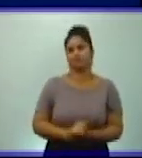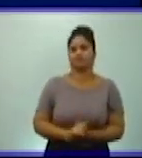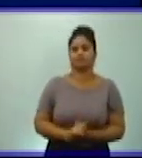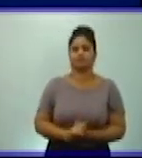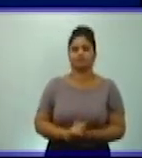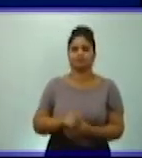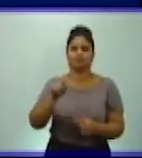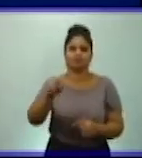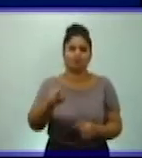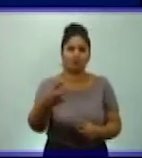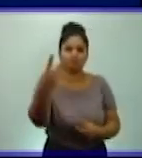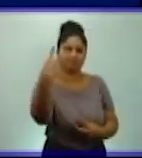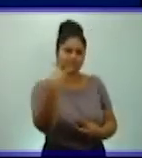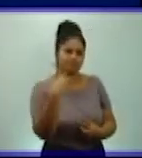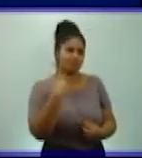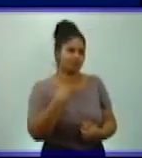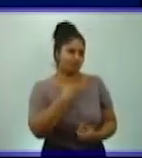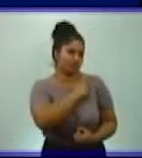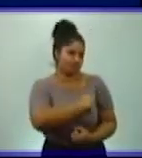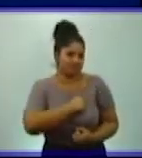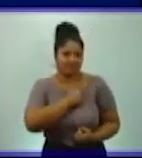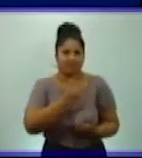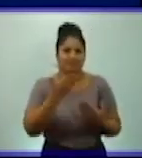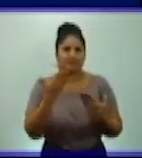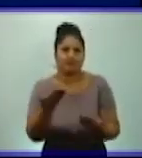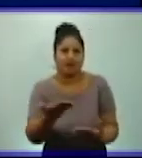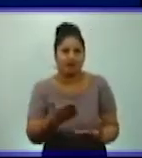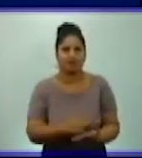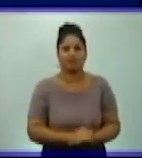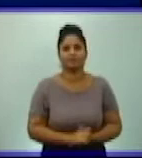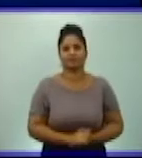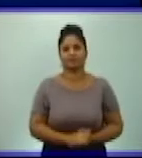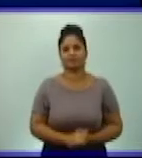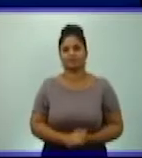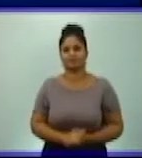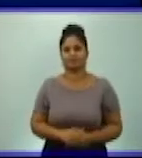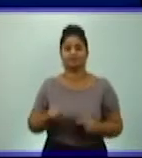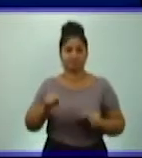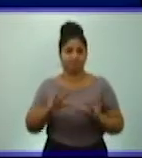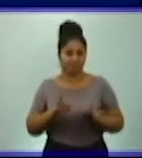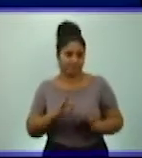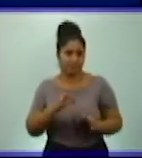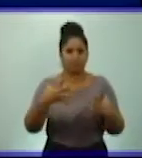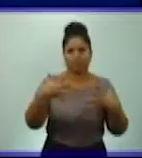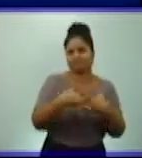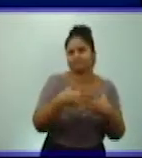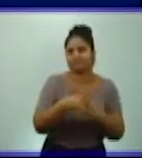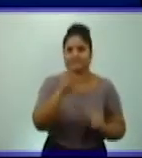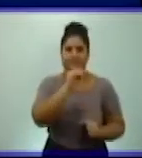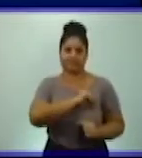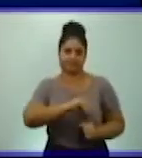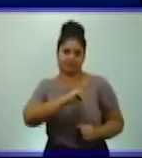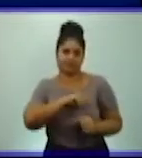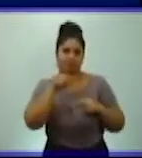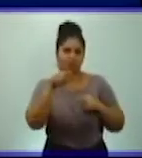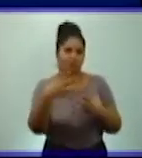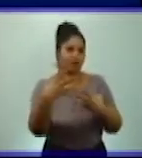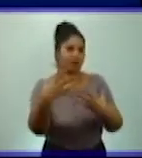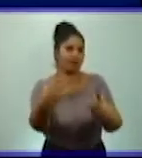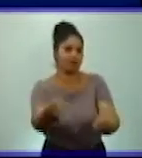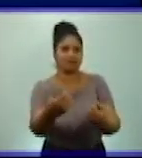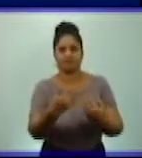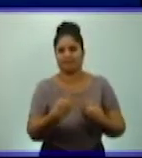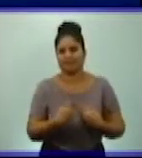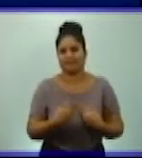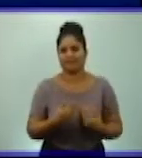va destruyendo poco a poco, tratando de expresar ese sentimiento, tratando de convencer al amante.